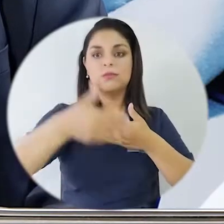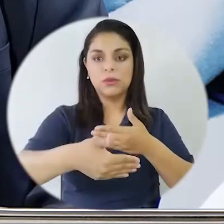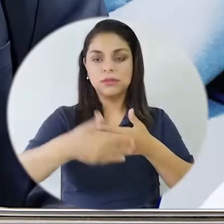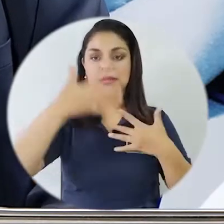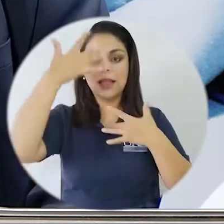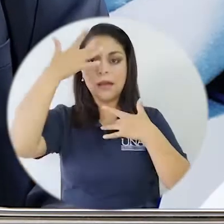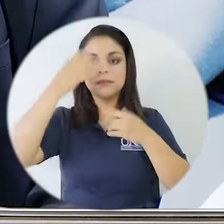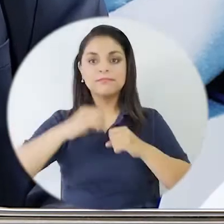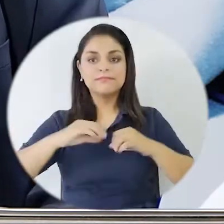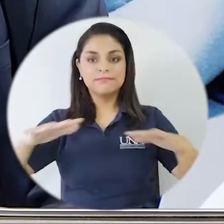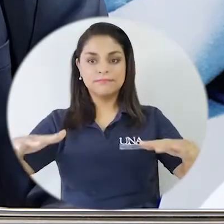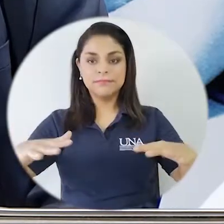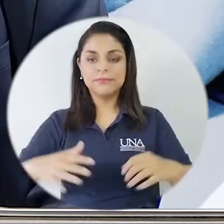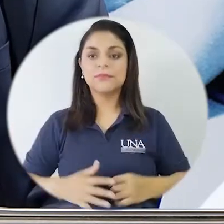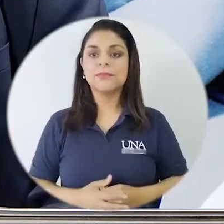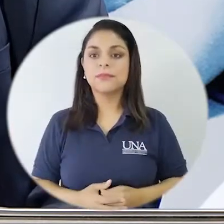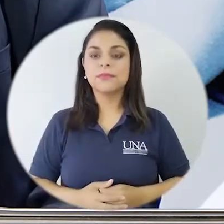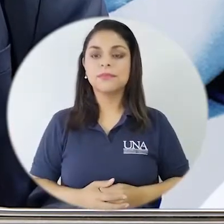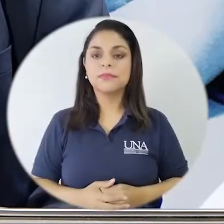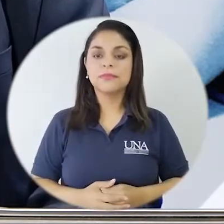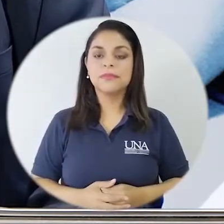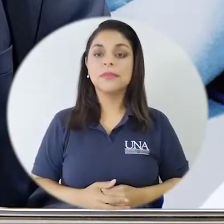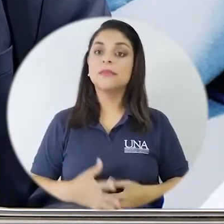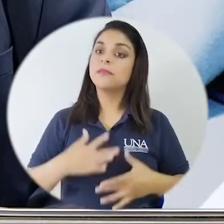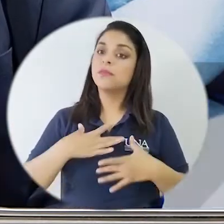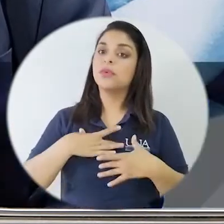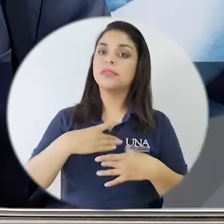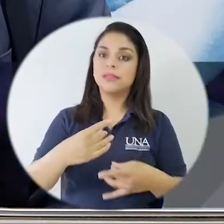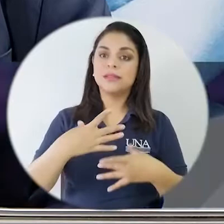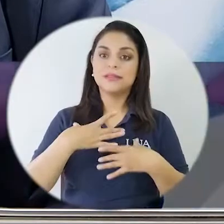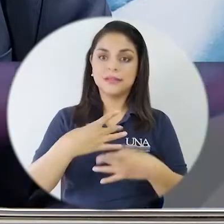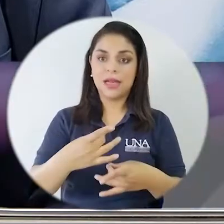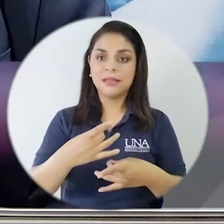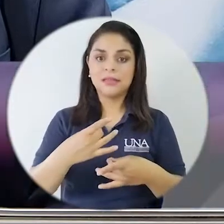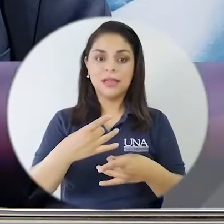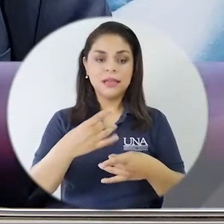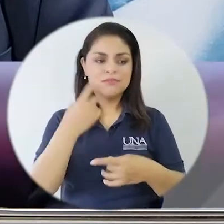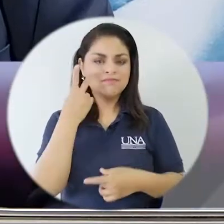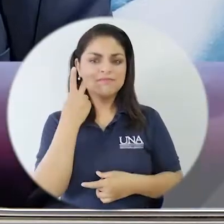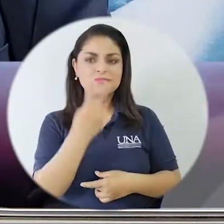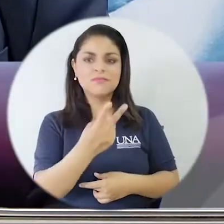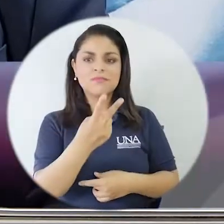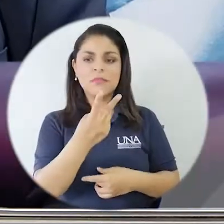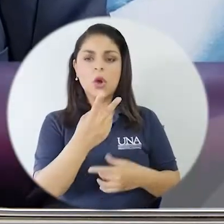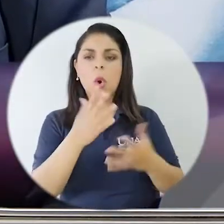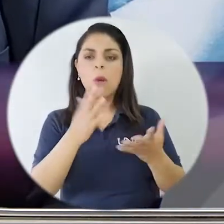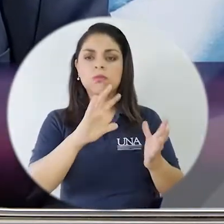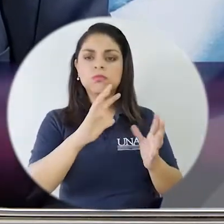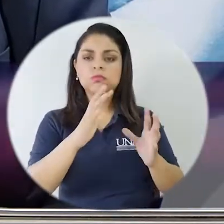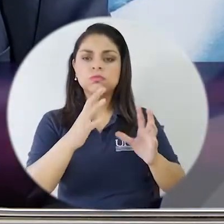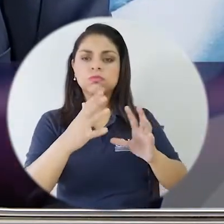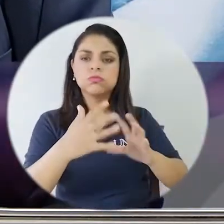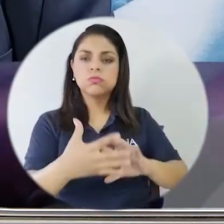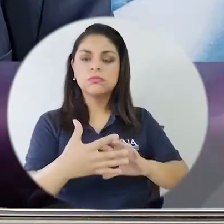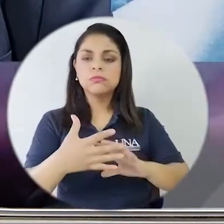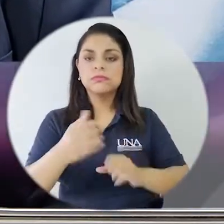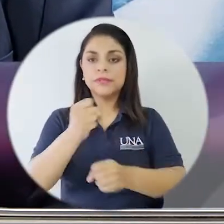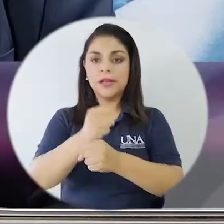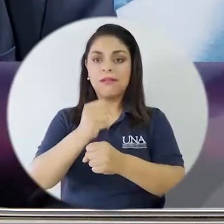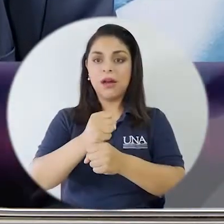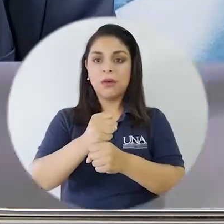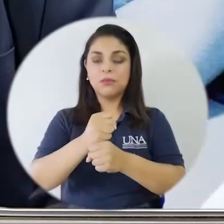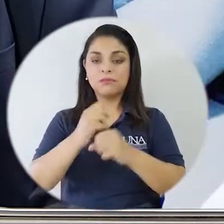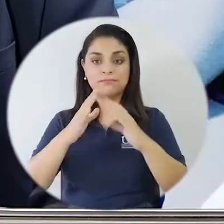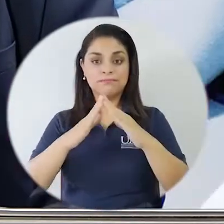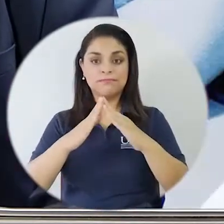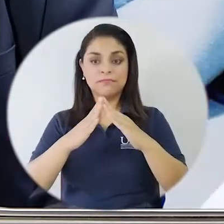Ujú. Es muy interesante cuando se observa la evolución del teletrabajo, porque ciertamente el teletrabajo no es un fenómeno nuevo,